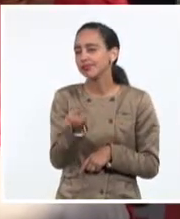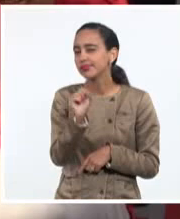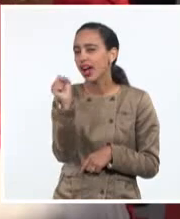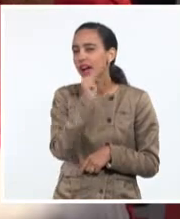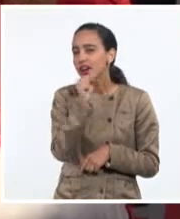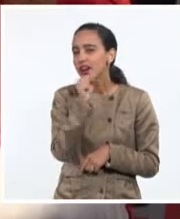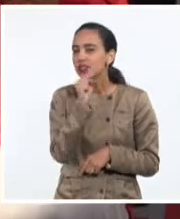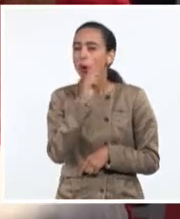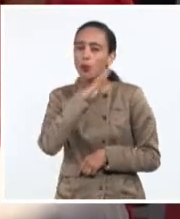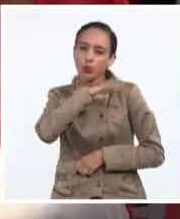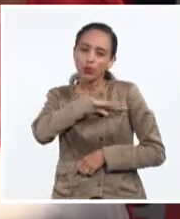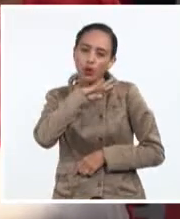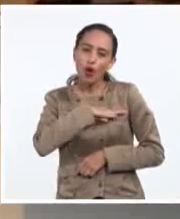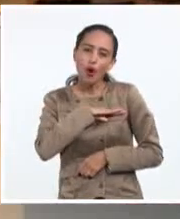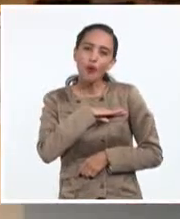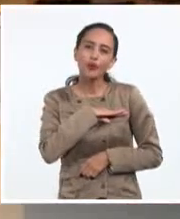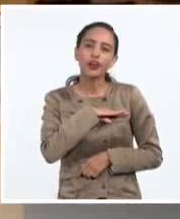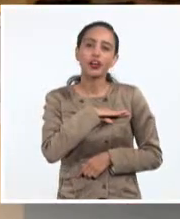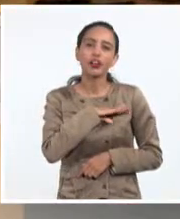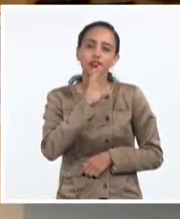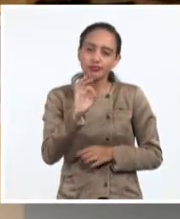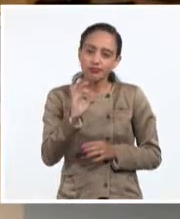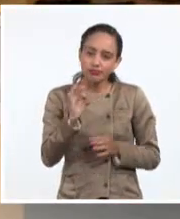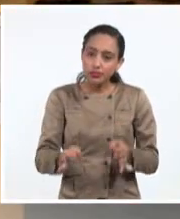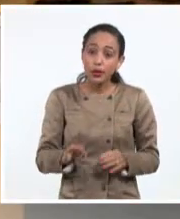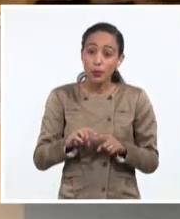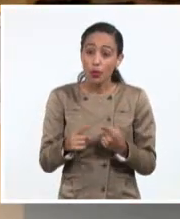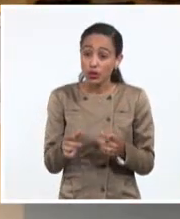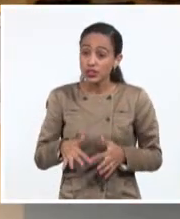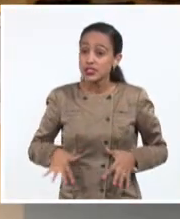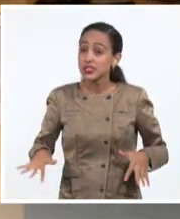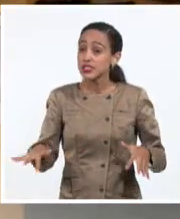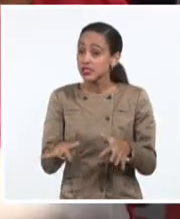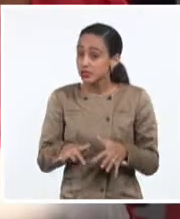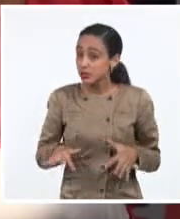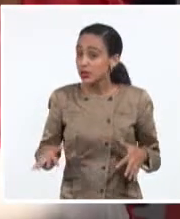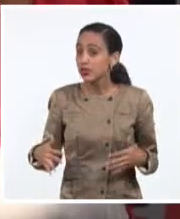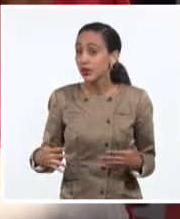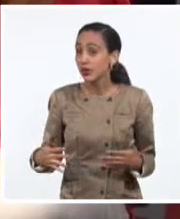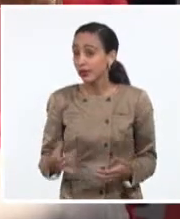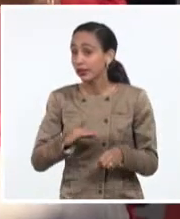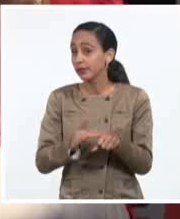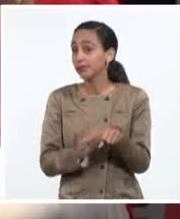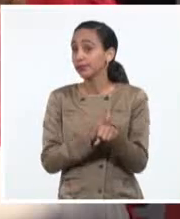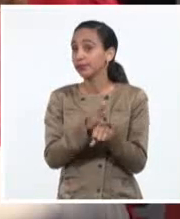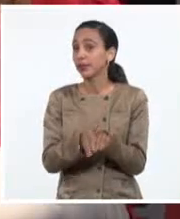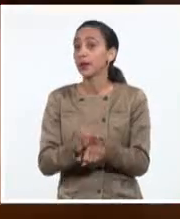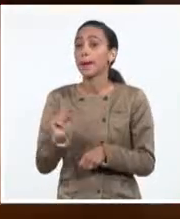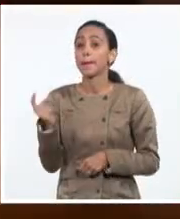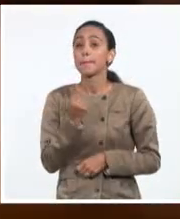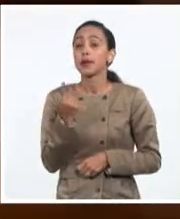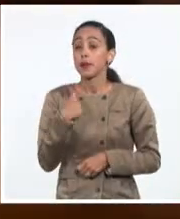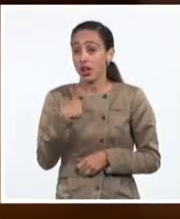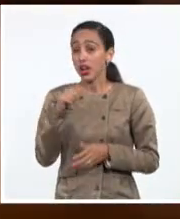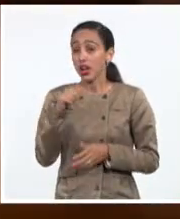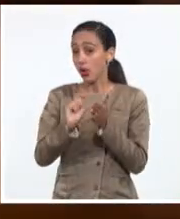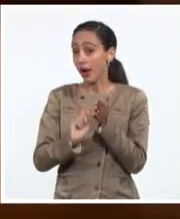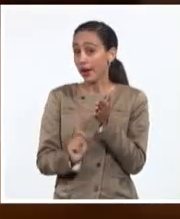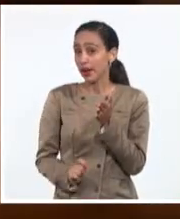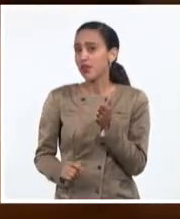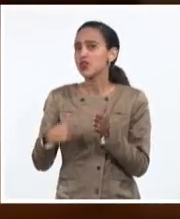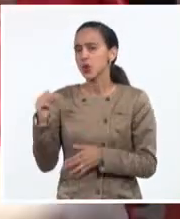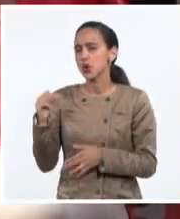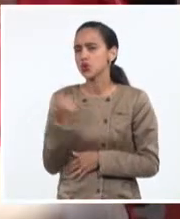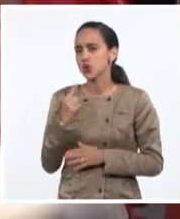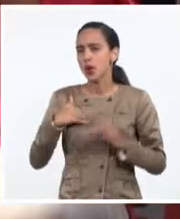de confesiones, en medio de aquel abrupto momento de la pandemia. Fue una de las primeras que escribí, encontrándome sola